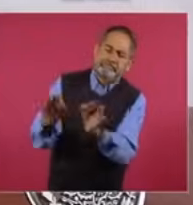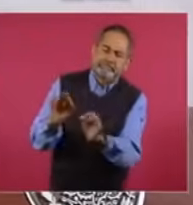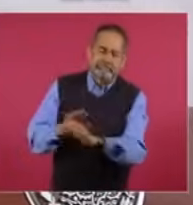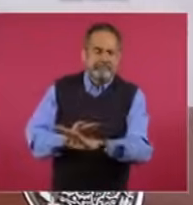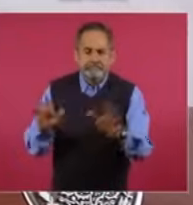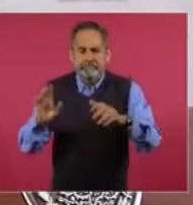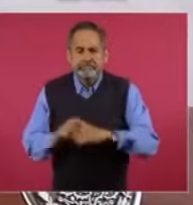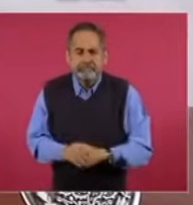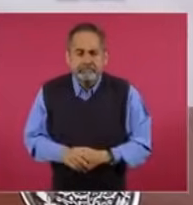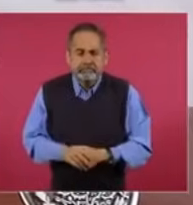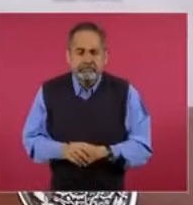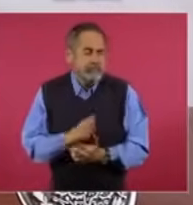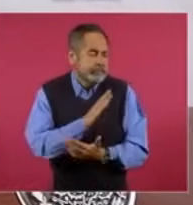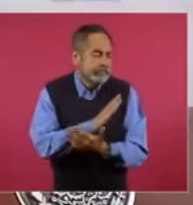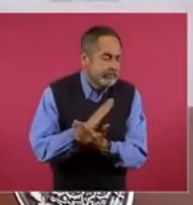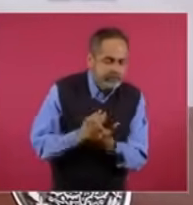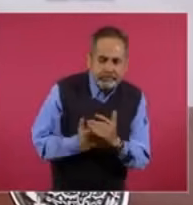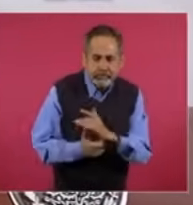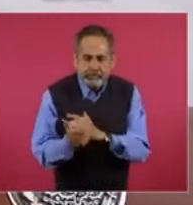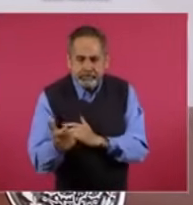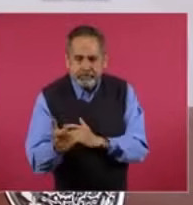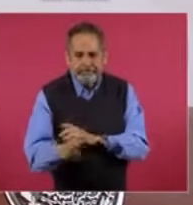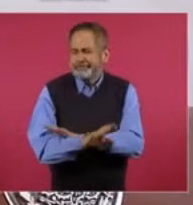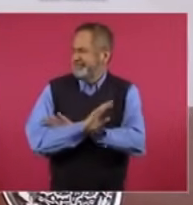Ya no hay moches,